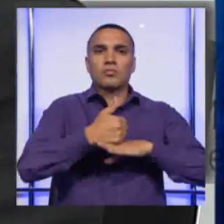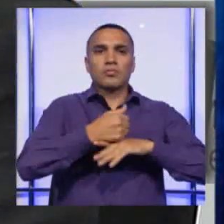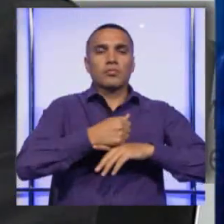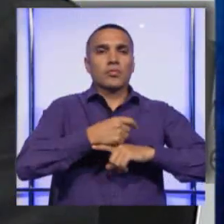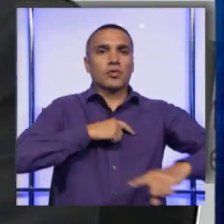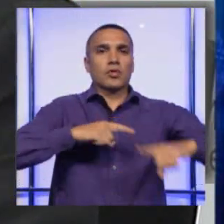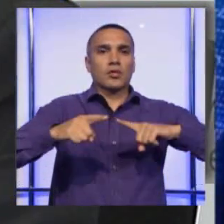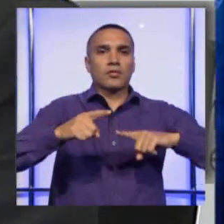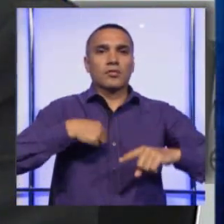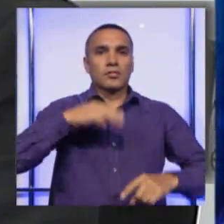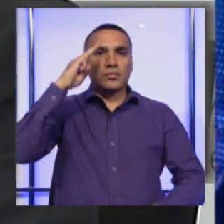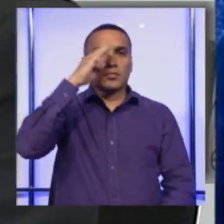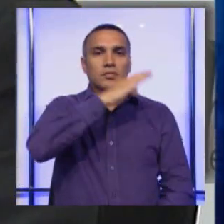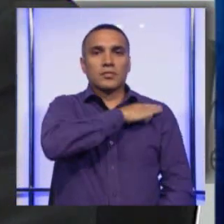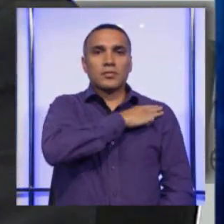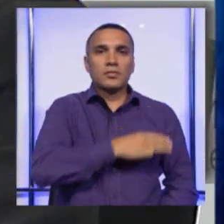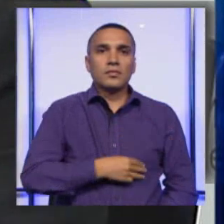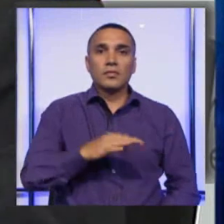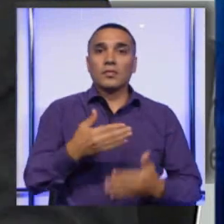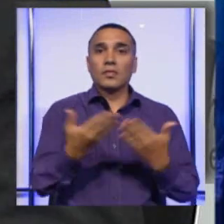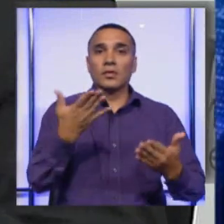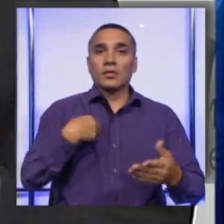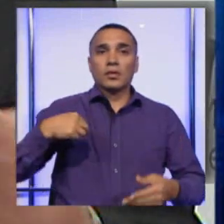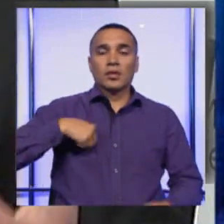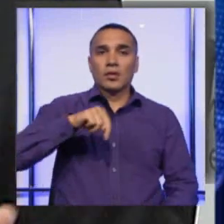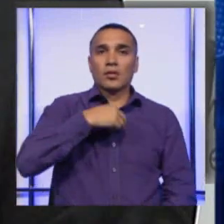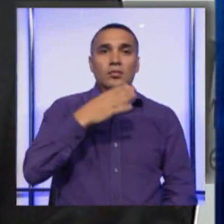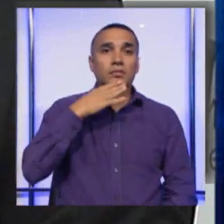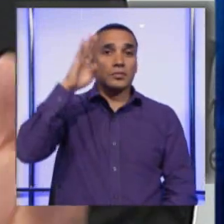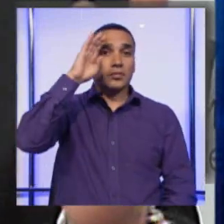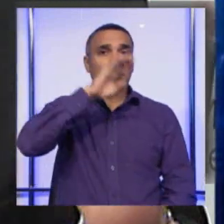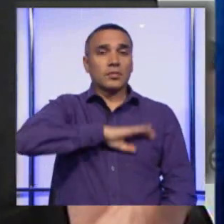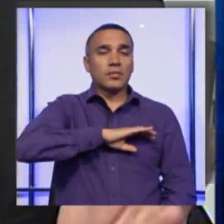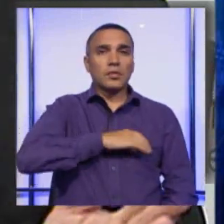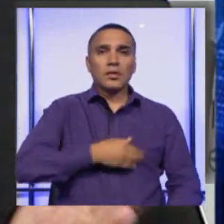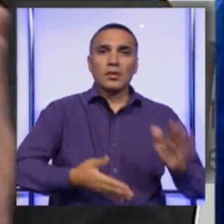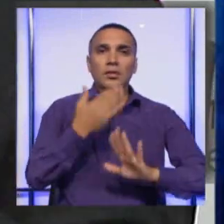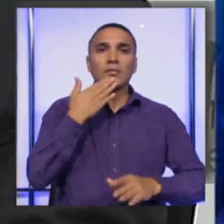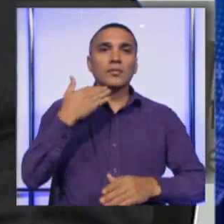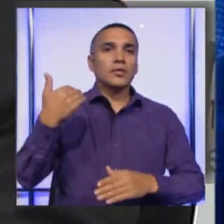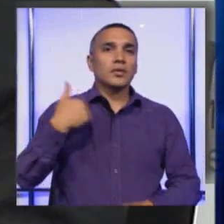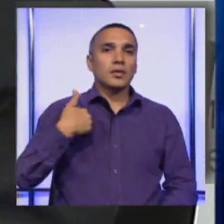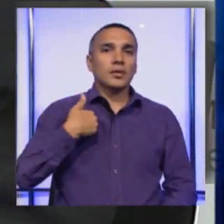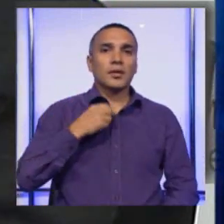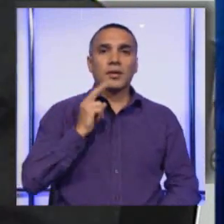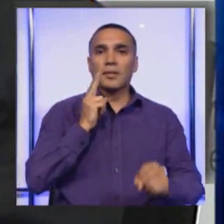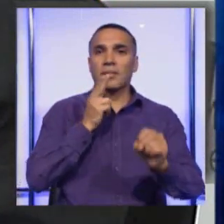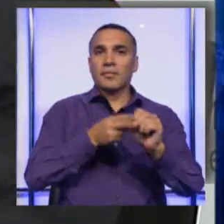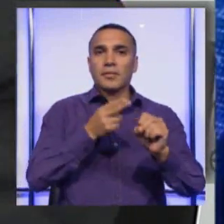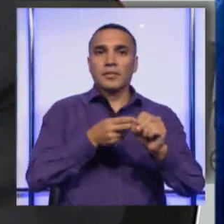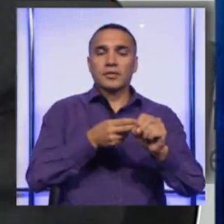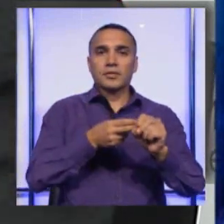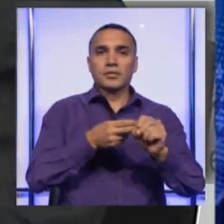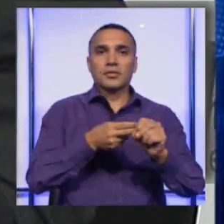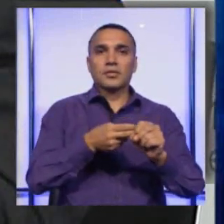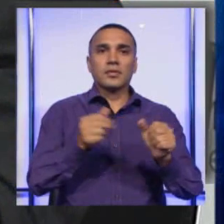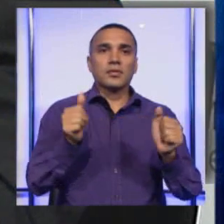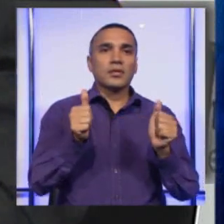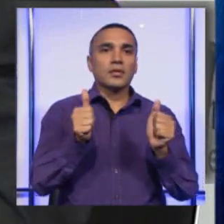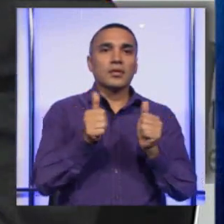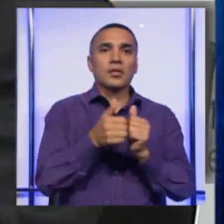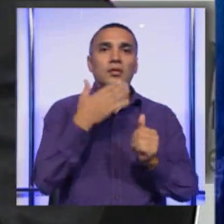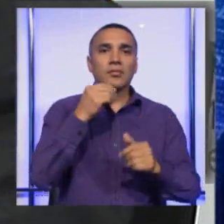de Fuerzas Armadas, donde nosotros como Policía Nacional vamos a tener la participación en el